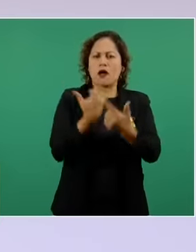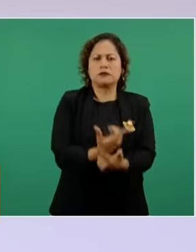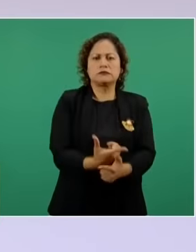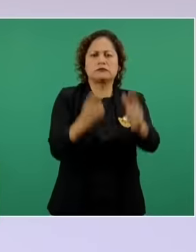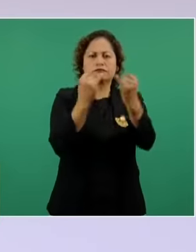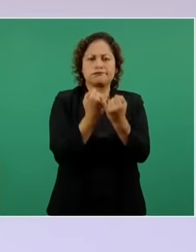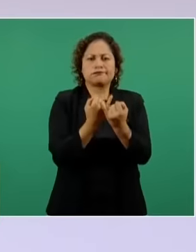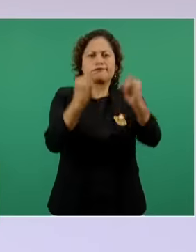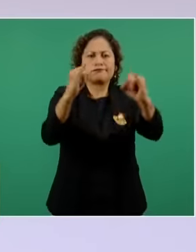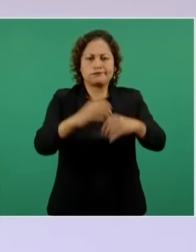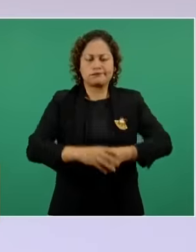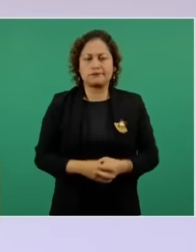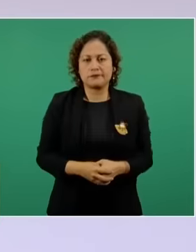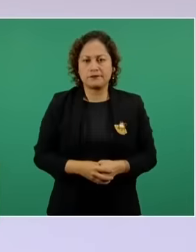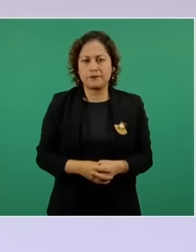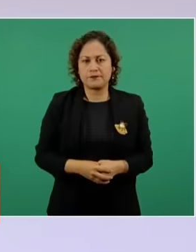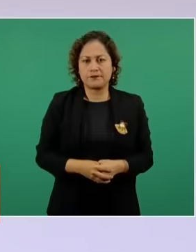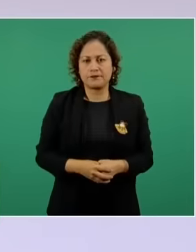El día de hoy